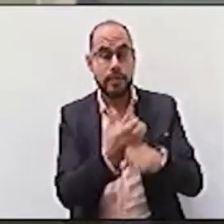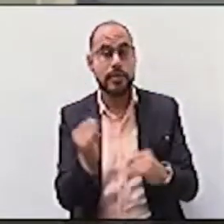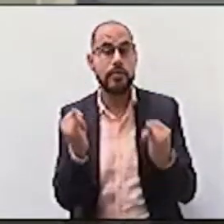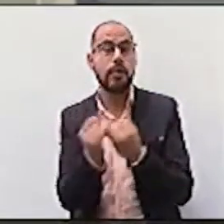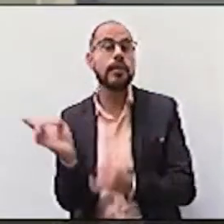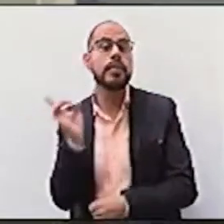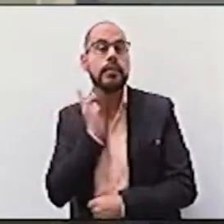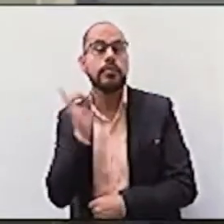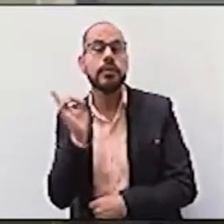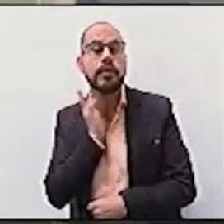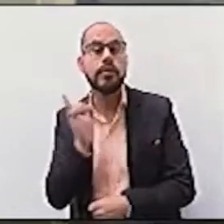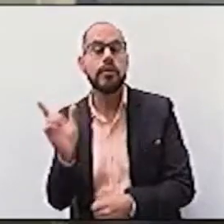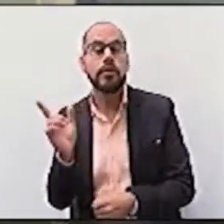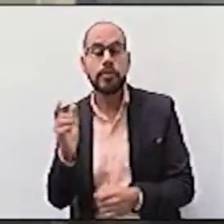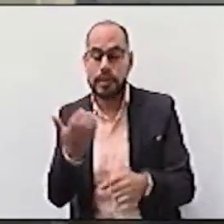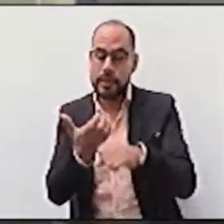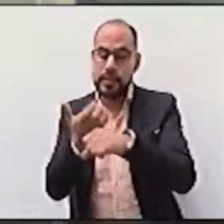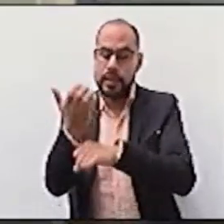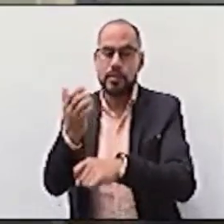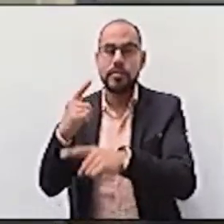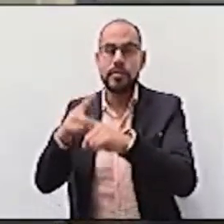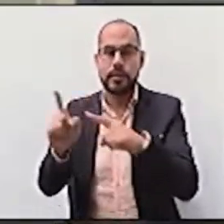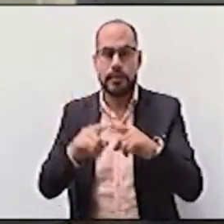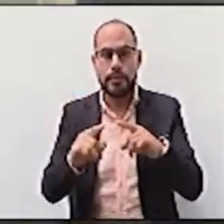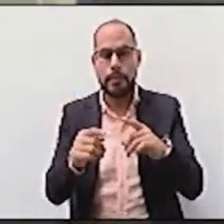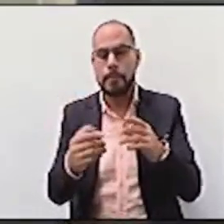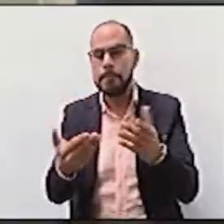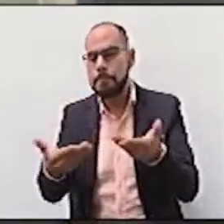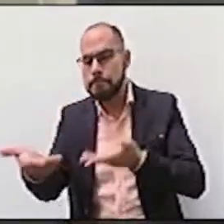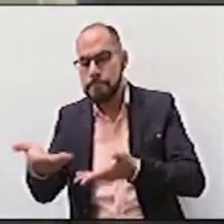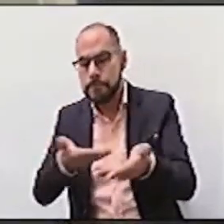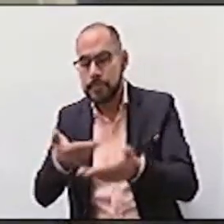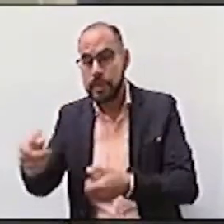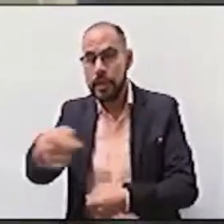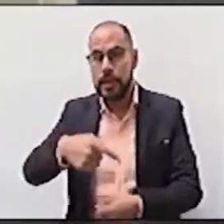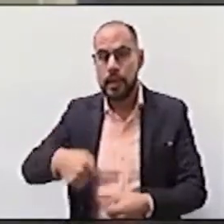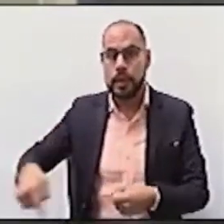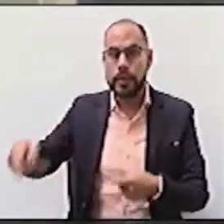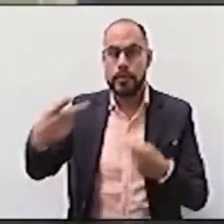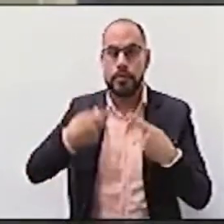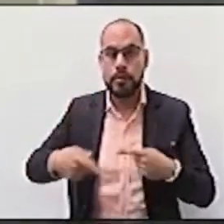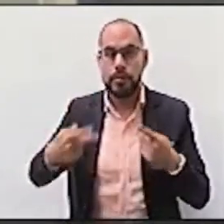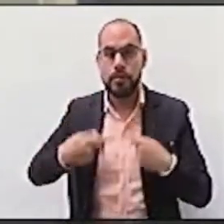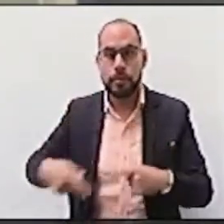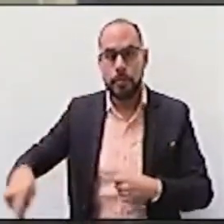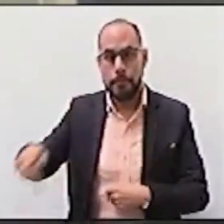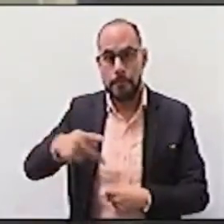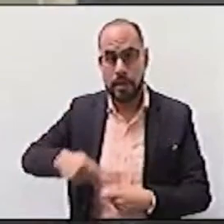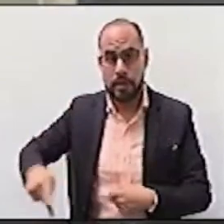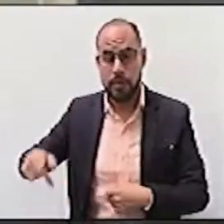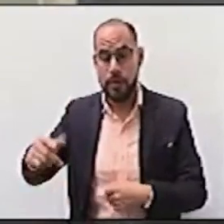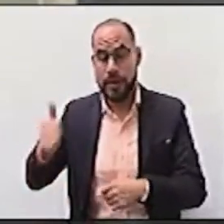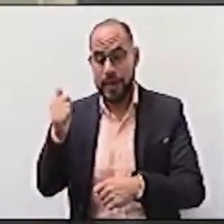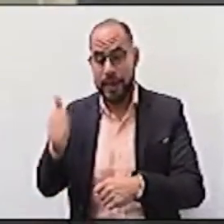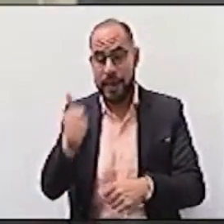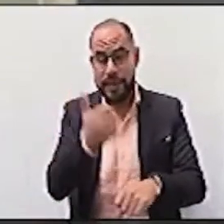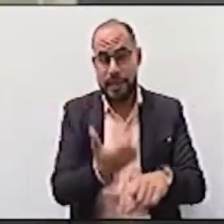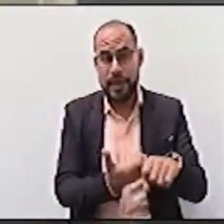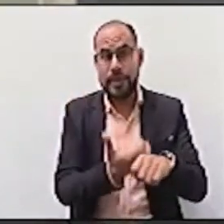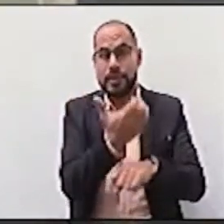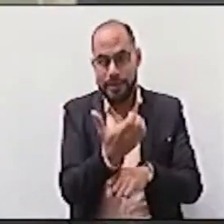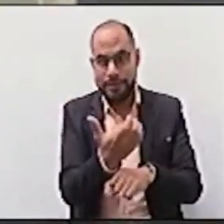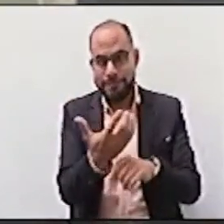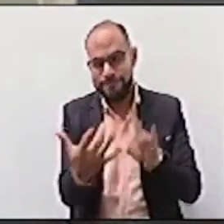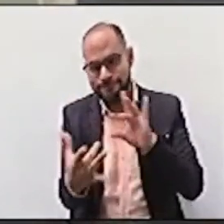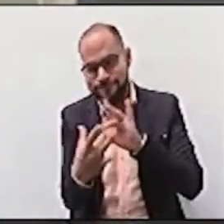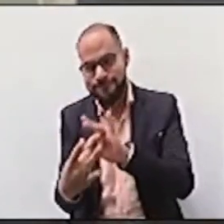locales, los representantes más cercanos al pueblo de sus estados. Recordemos